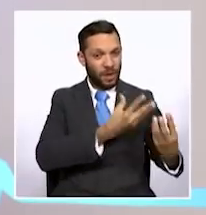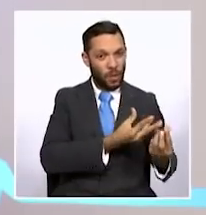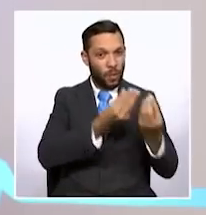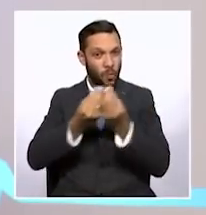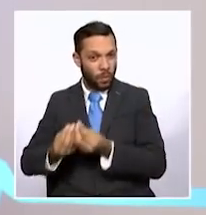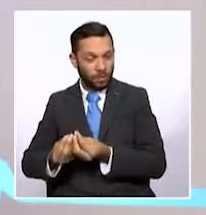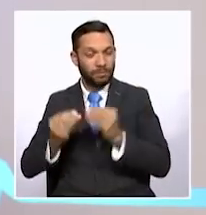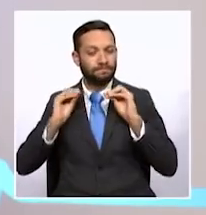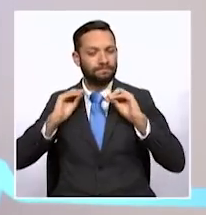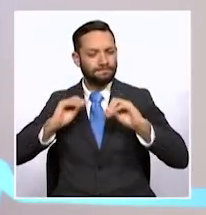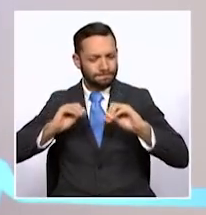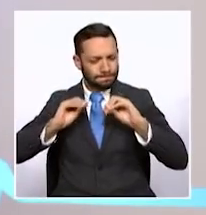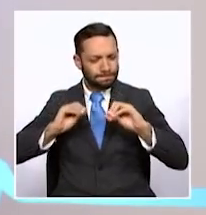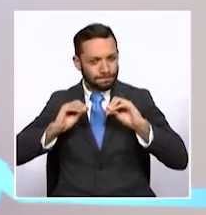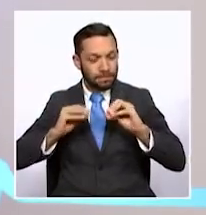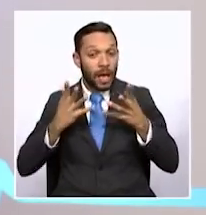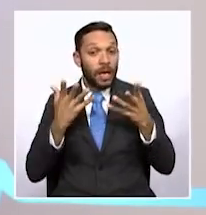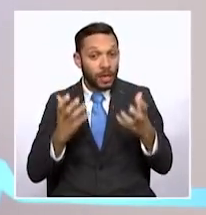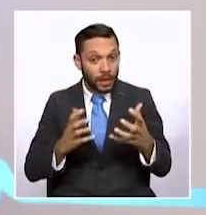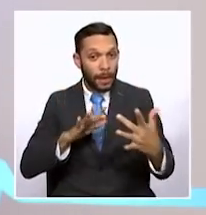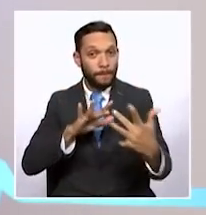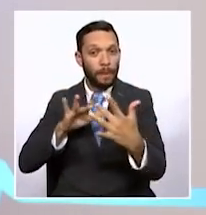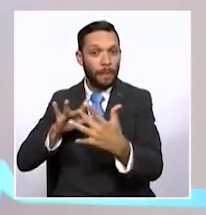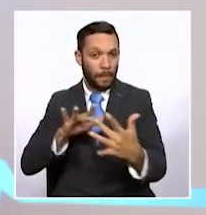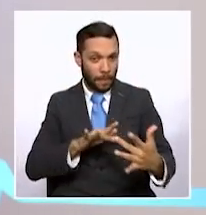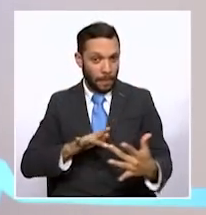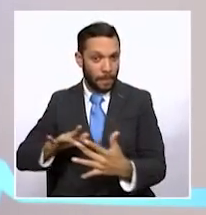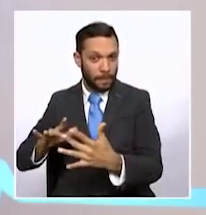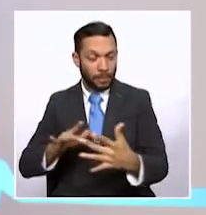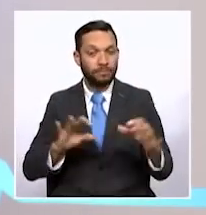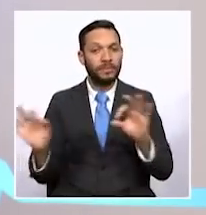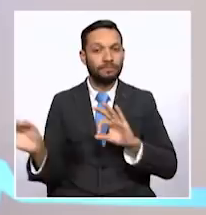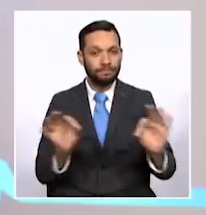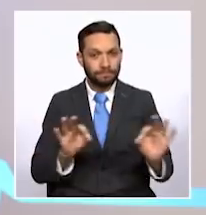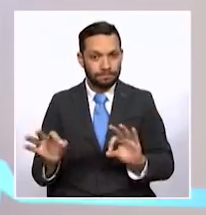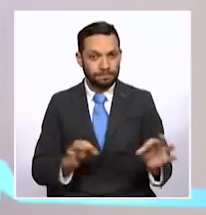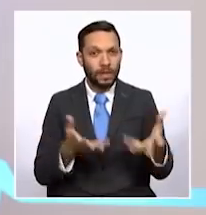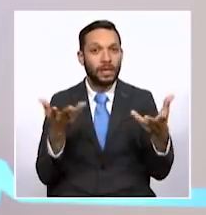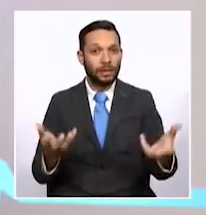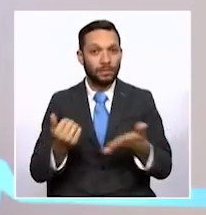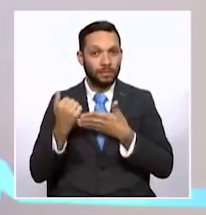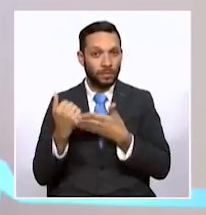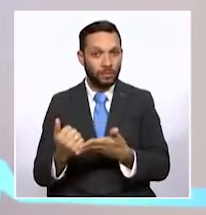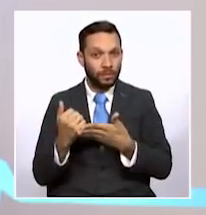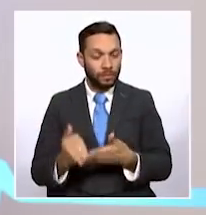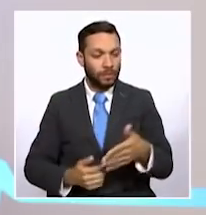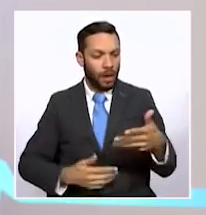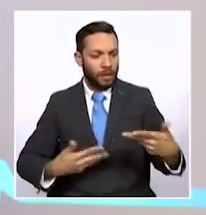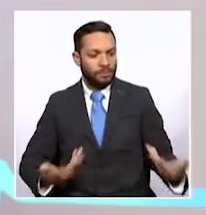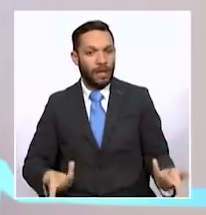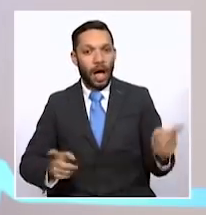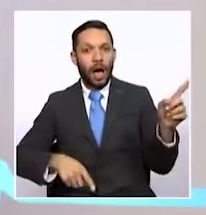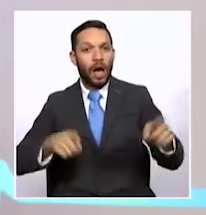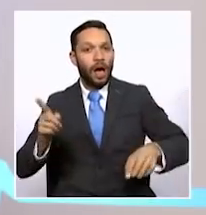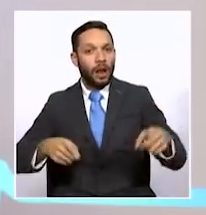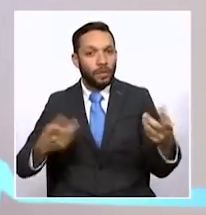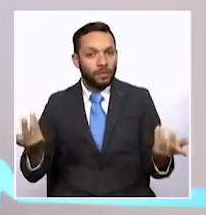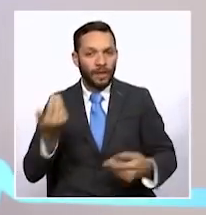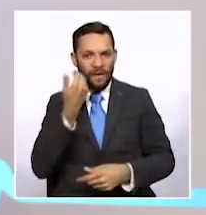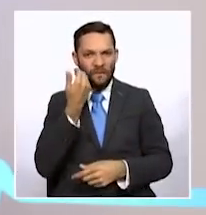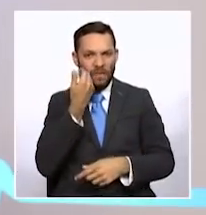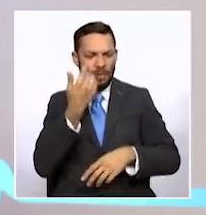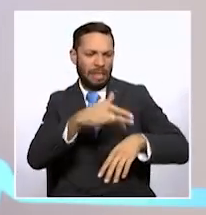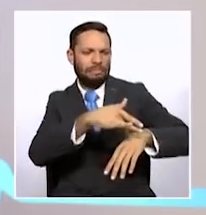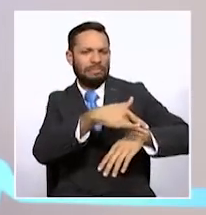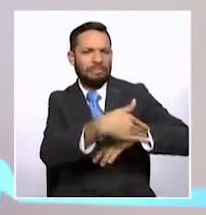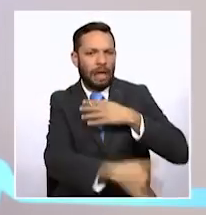proceso educativo, queremos es llegar a sus hogares para hacer prevención. No es justo que sigamos llegando tarde con las enfermedades. Sabemos